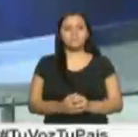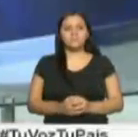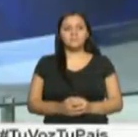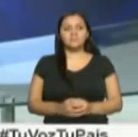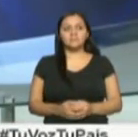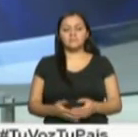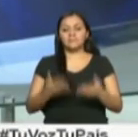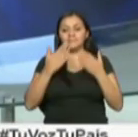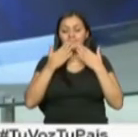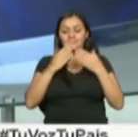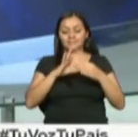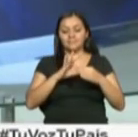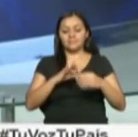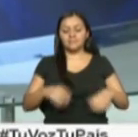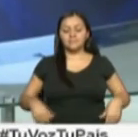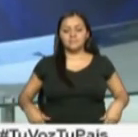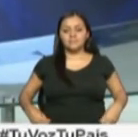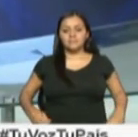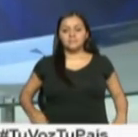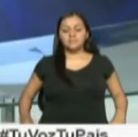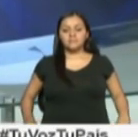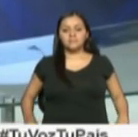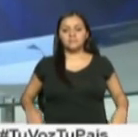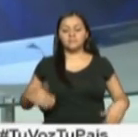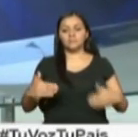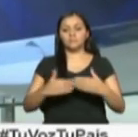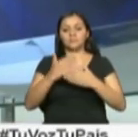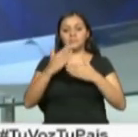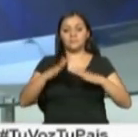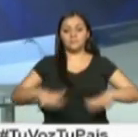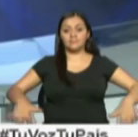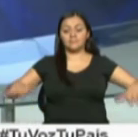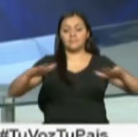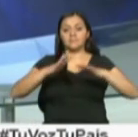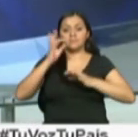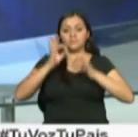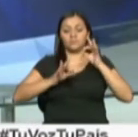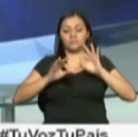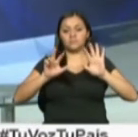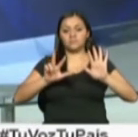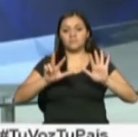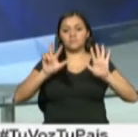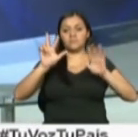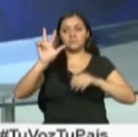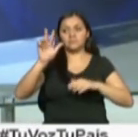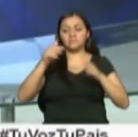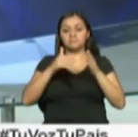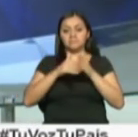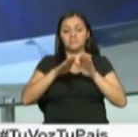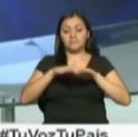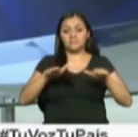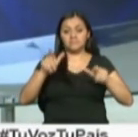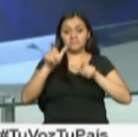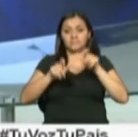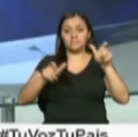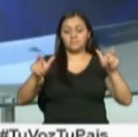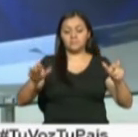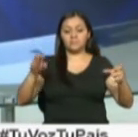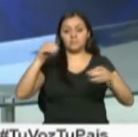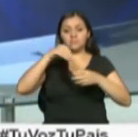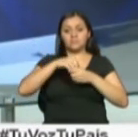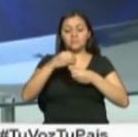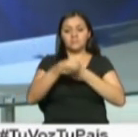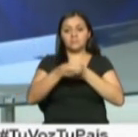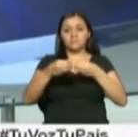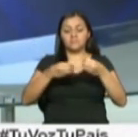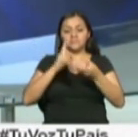Muchas gracias, Víctor. Un moderno complejo judicial que beneficiará a más de 83.000 habitantes y la unidad de flagrancia en la provincia de